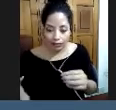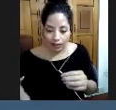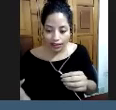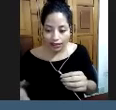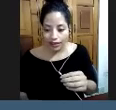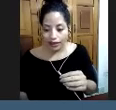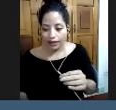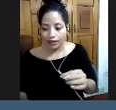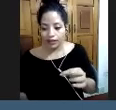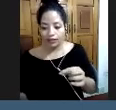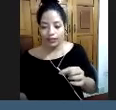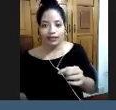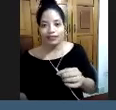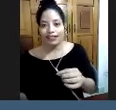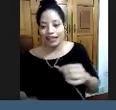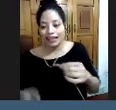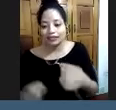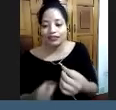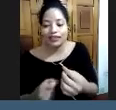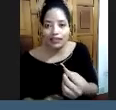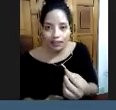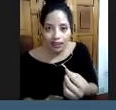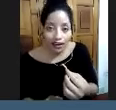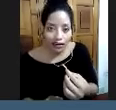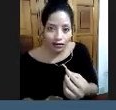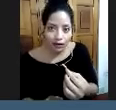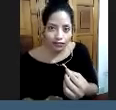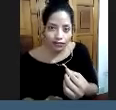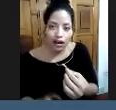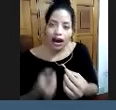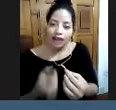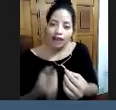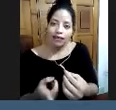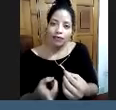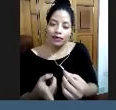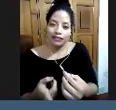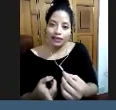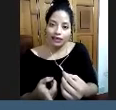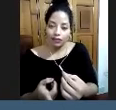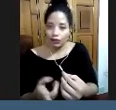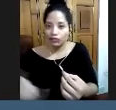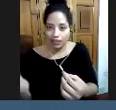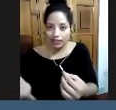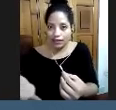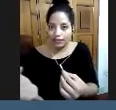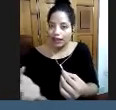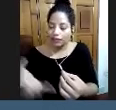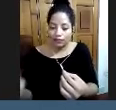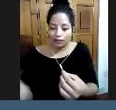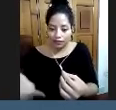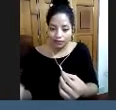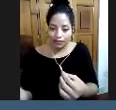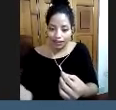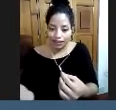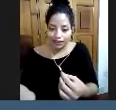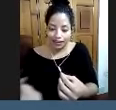¿Cree usted que la educación digitalizada es sostenible a largo plazo? Hablábamos recién, o ustedes han hablado, las